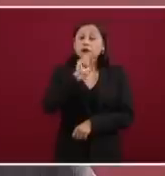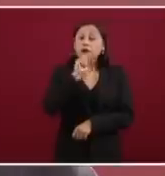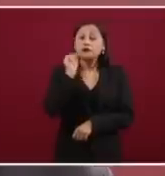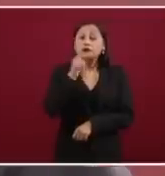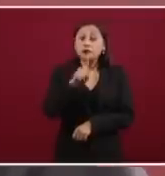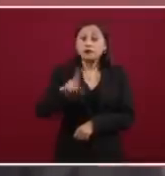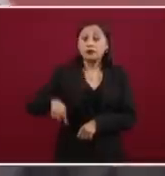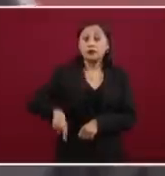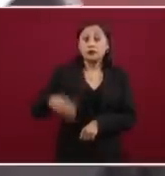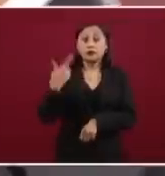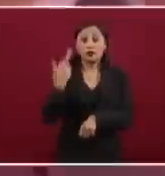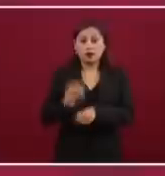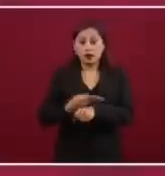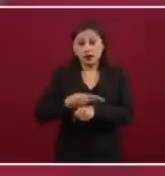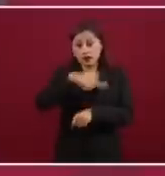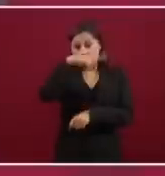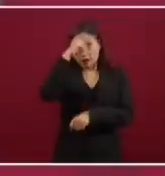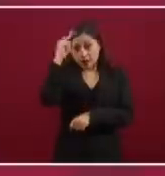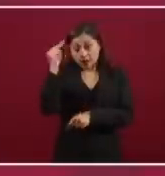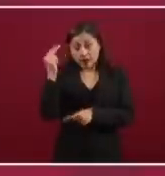de Nayarit,